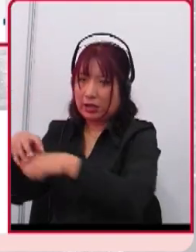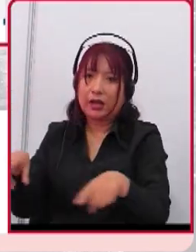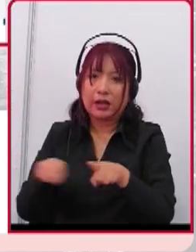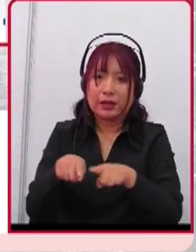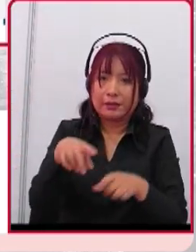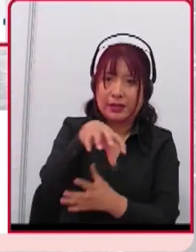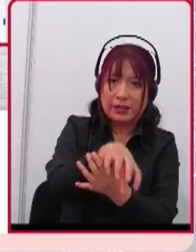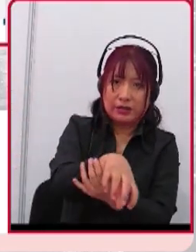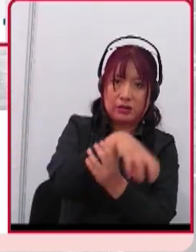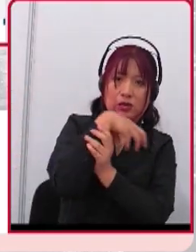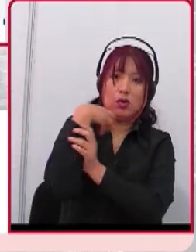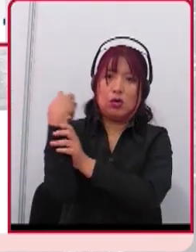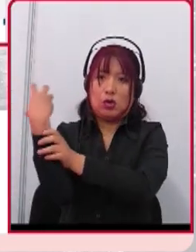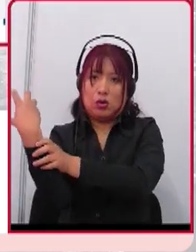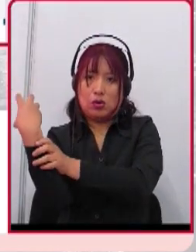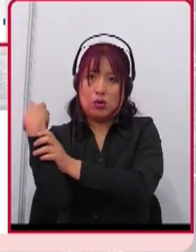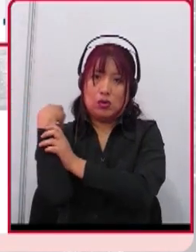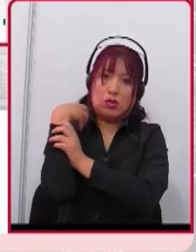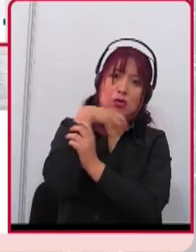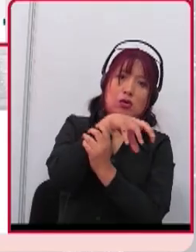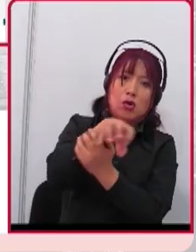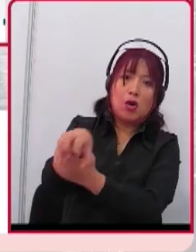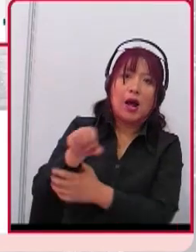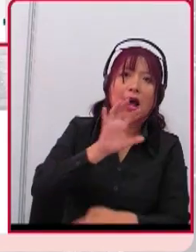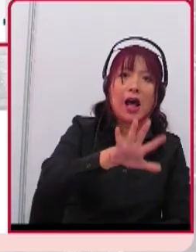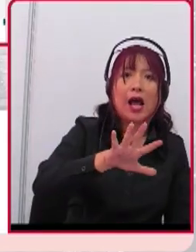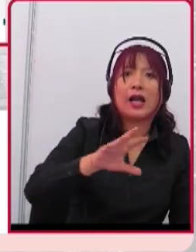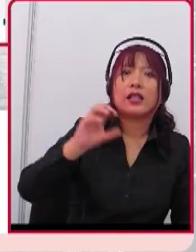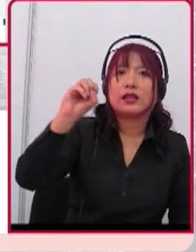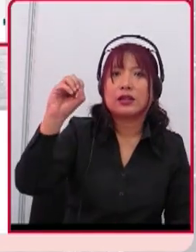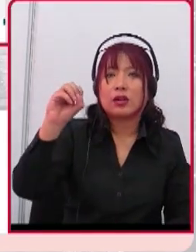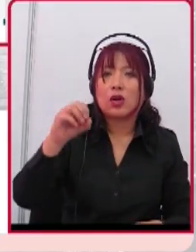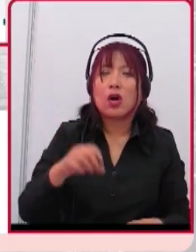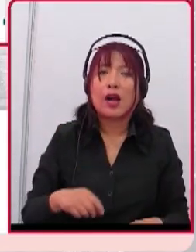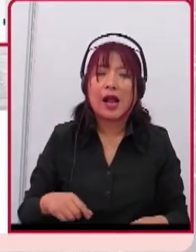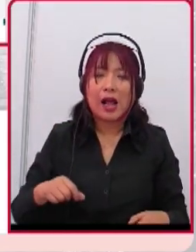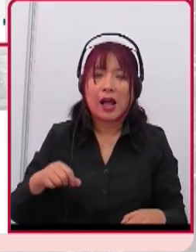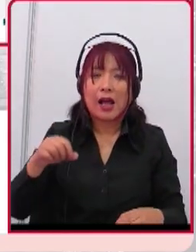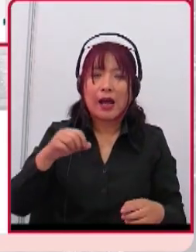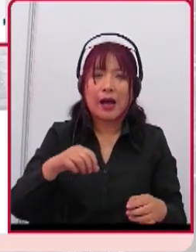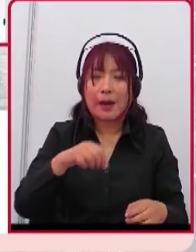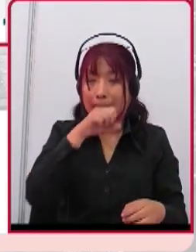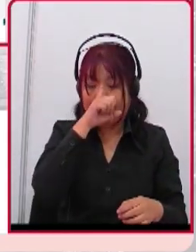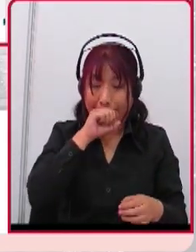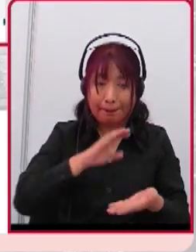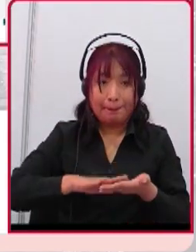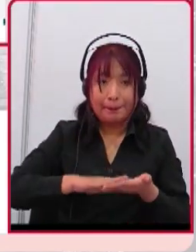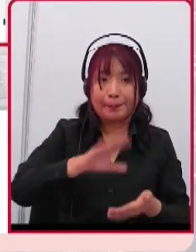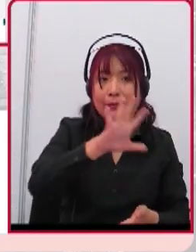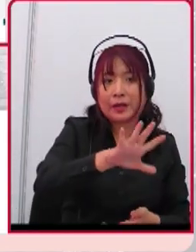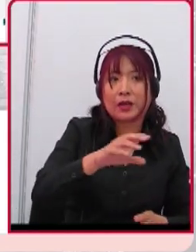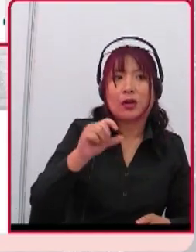neón que nos van a dar 5 grados de libertad. Un procesamiento y control indebido, se va a trabajar con un Raspberry Pi 4 para el procesamiento